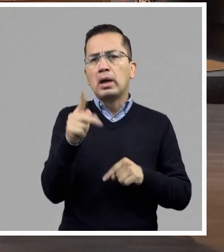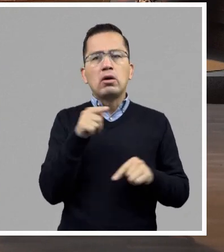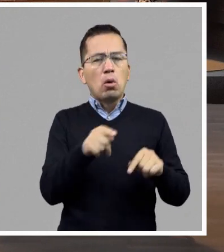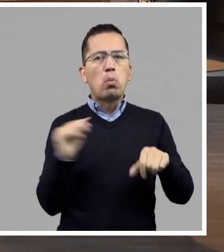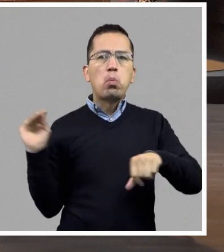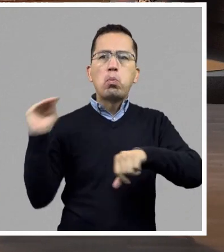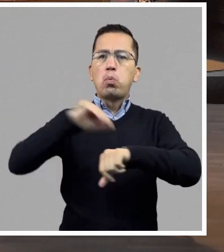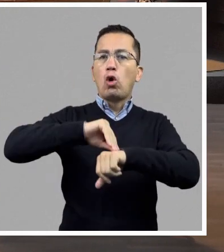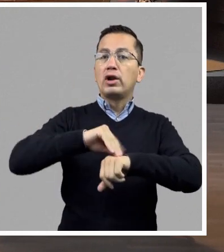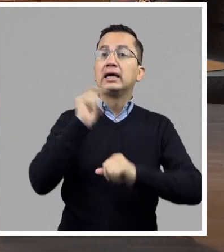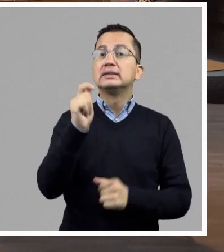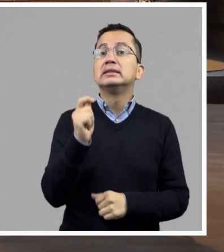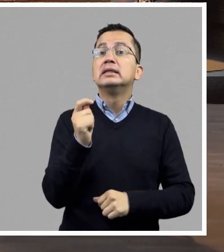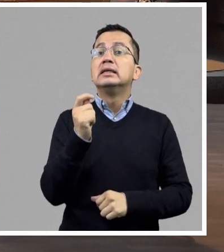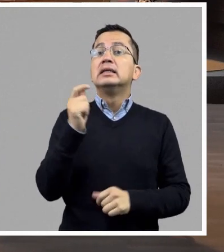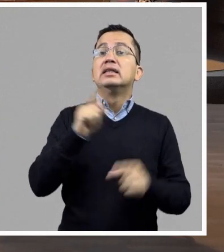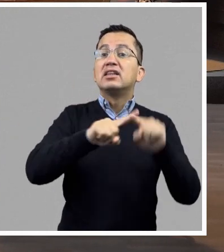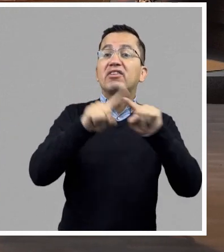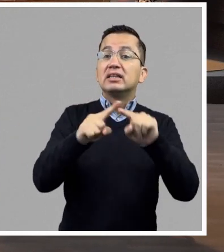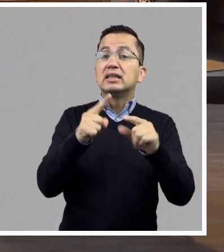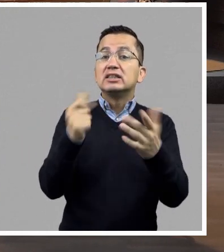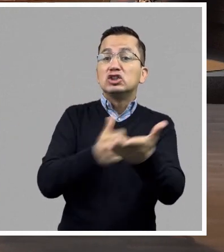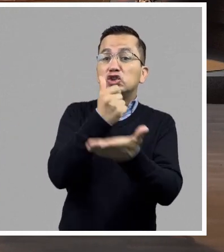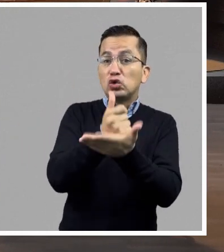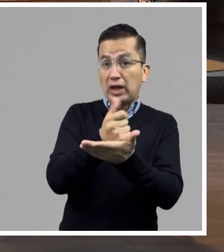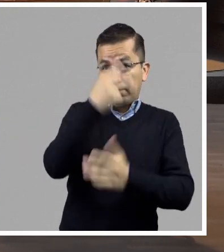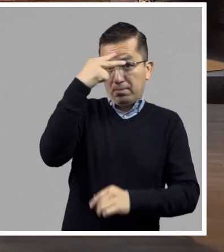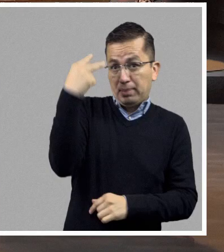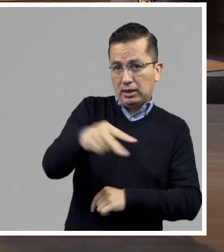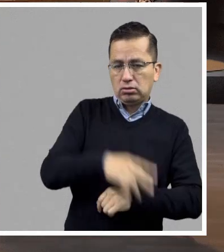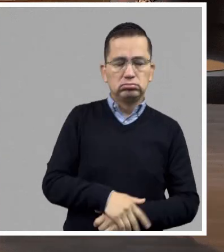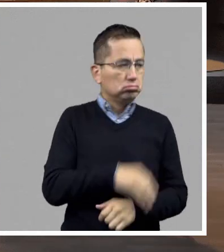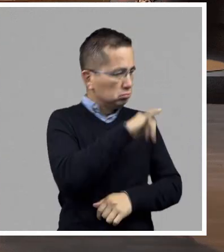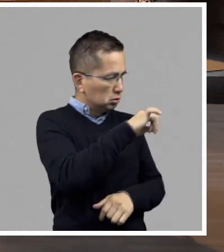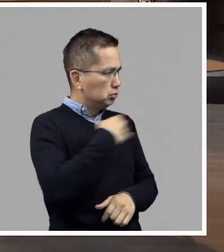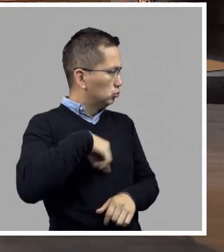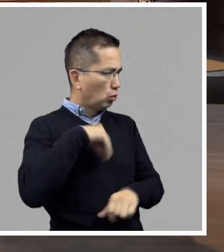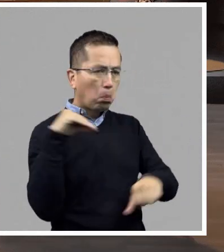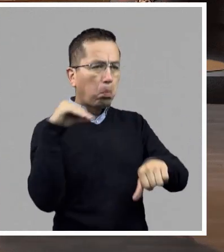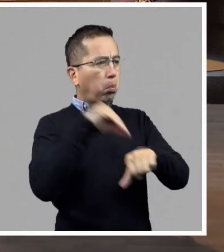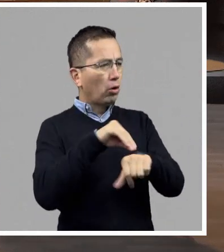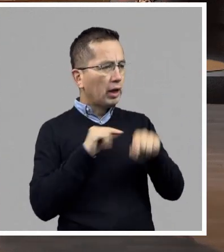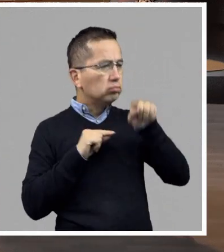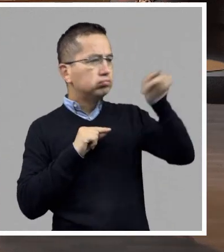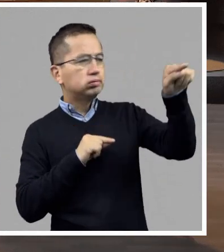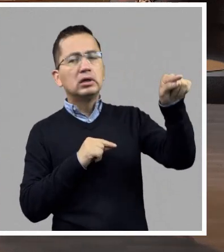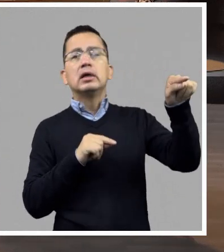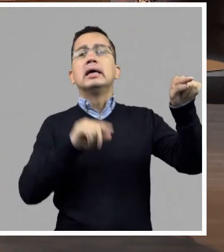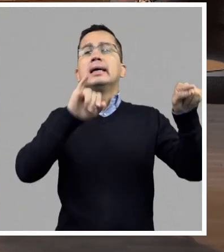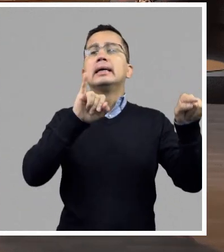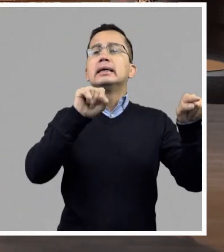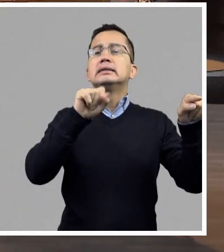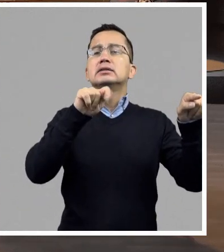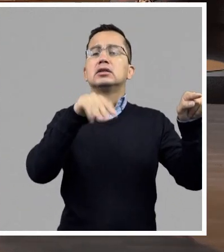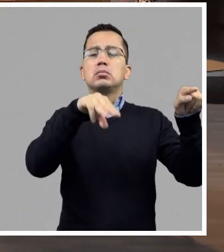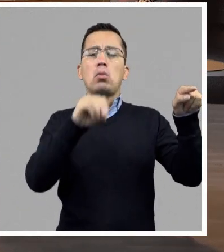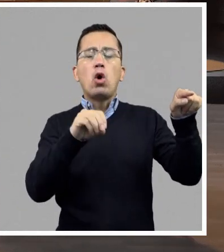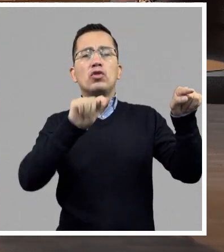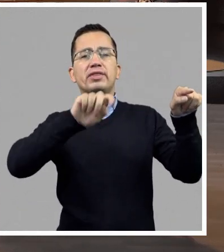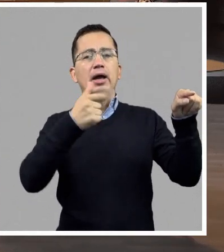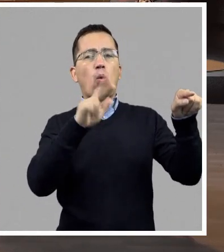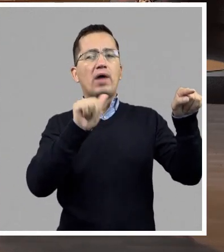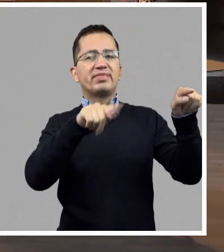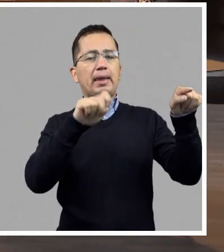incluyes muchas ciudades mexicanas claro comenzamos en el istmo de que a nosotros nos parece natural que ahí sea donde comienza